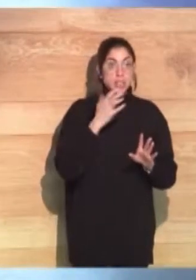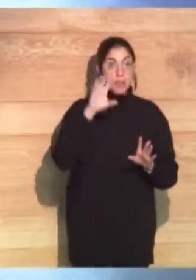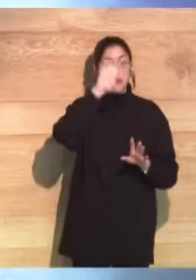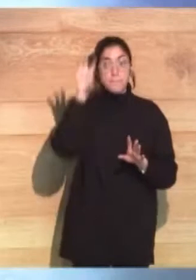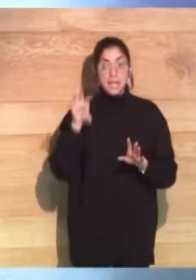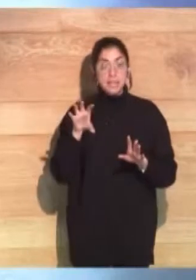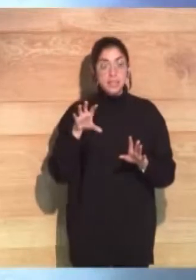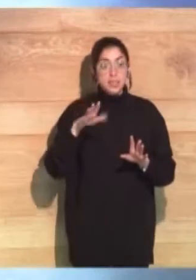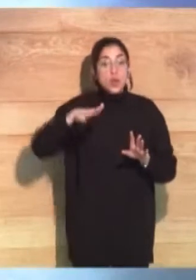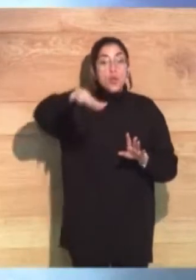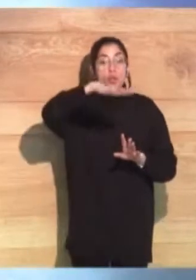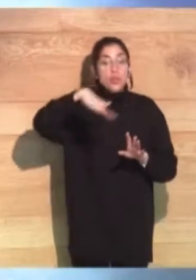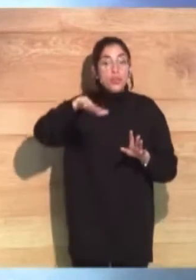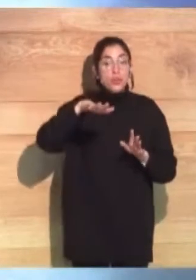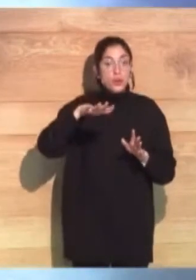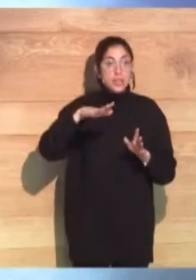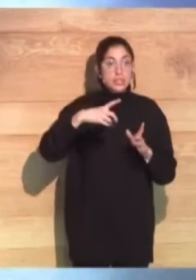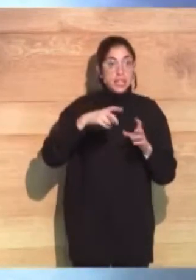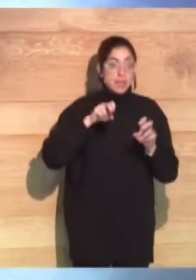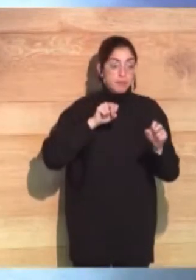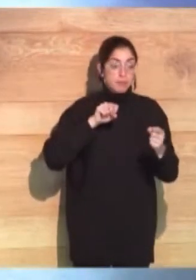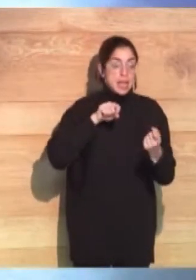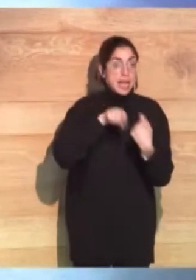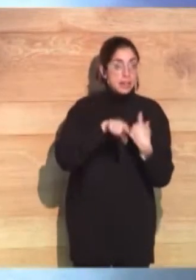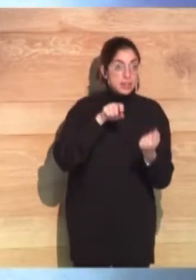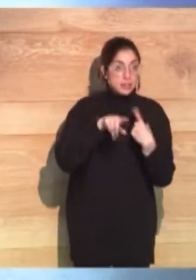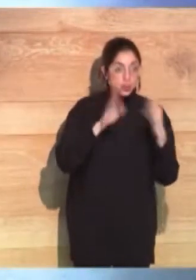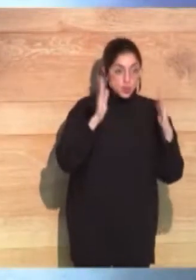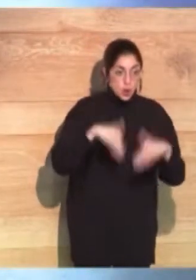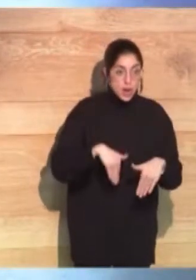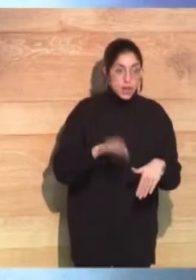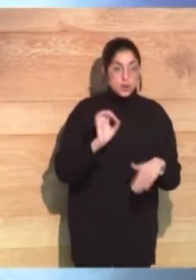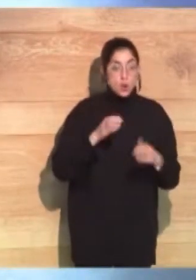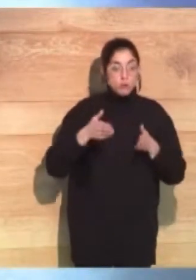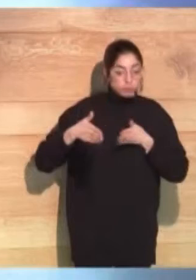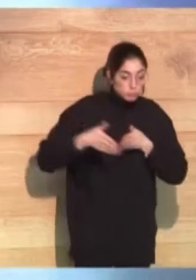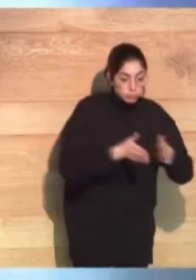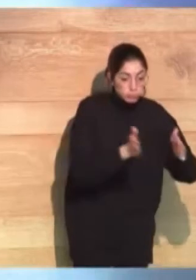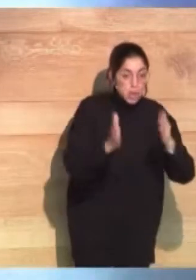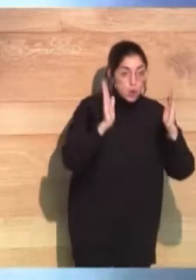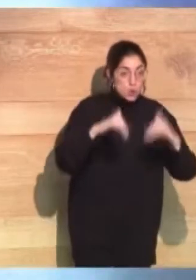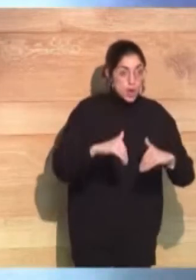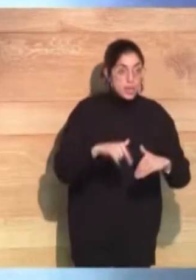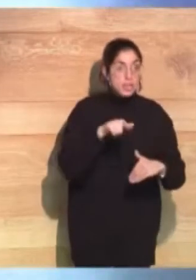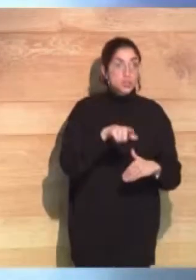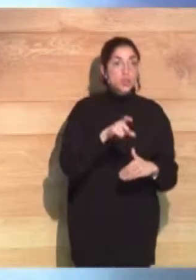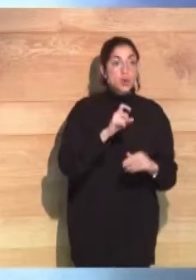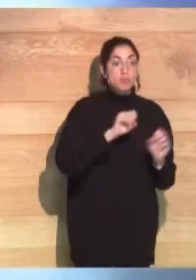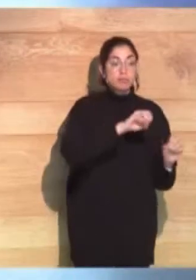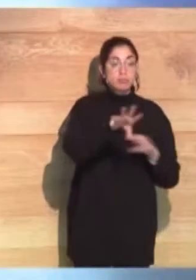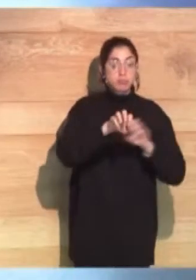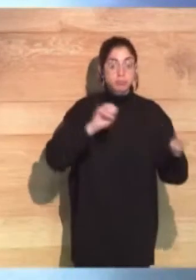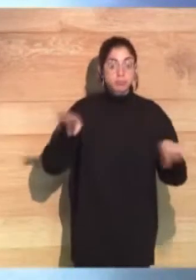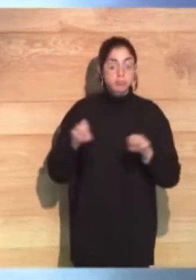países pobres donde no hay carreteras, no hay ferrocarriles, dificulta mucho la distribución y es muy